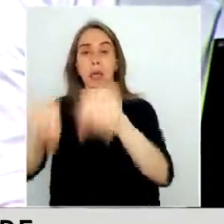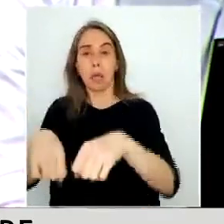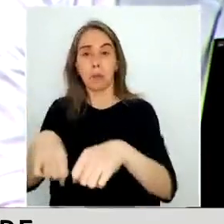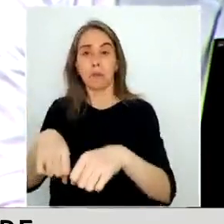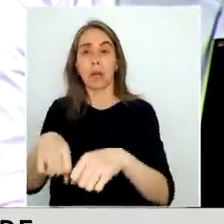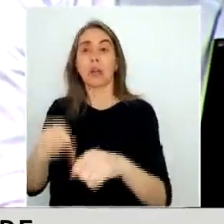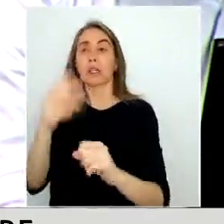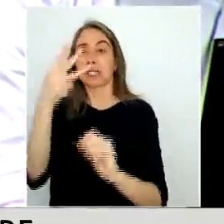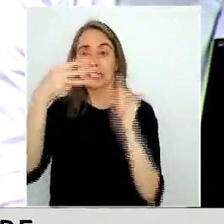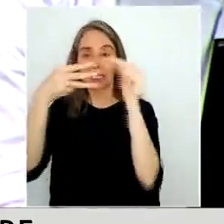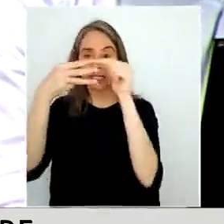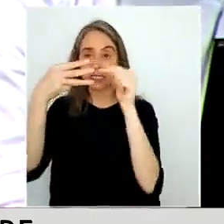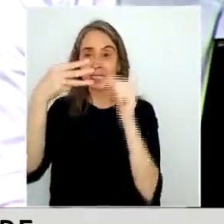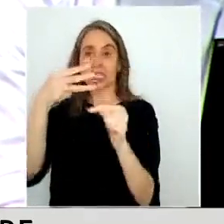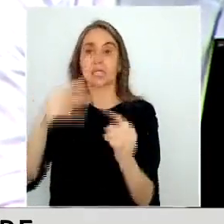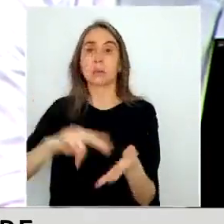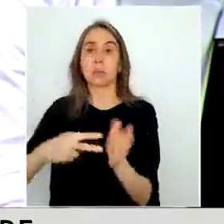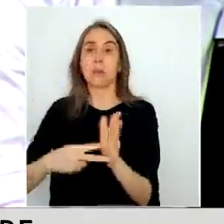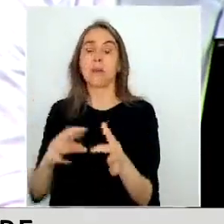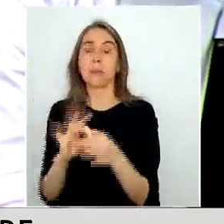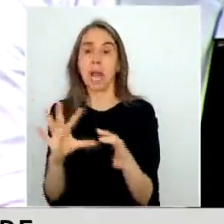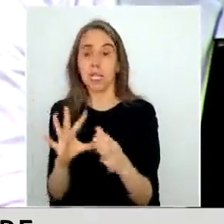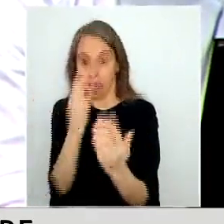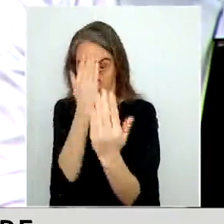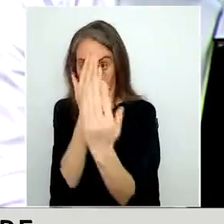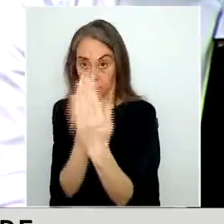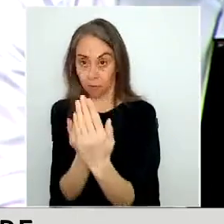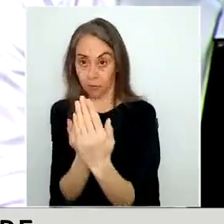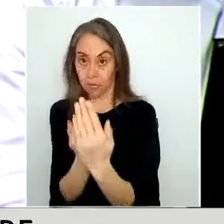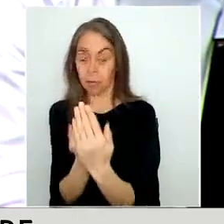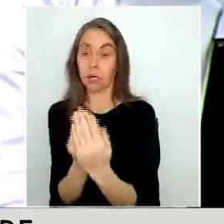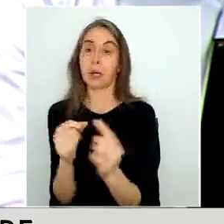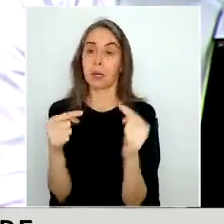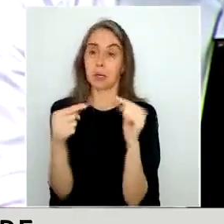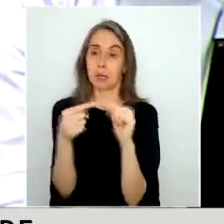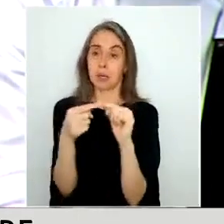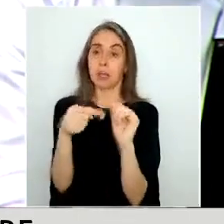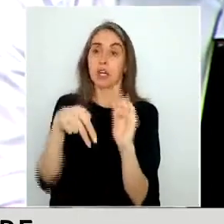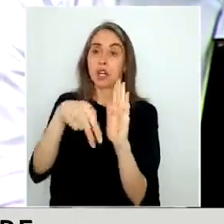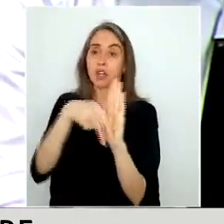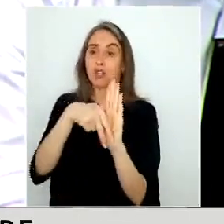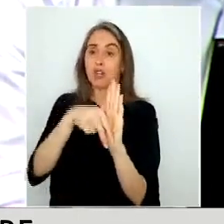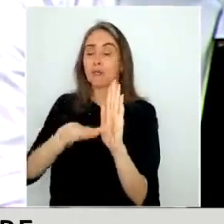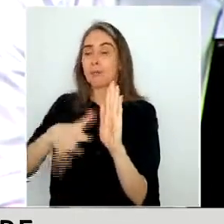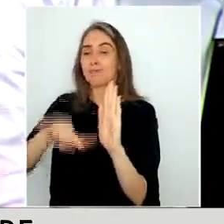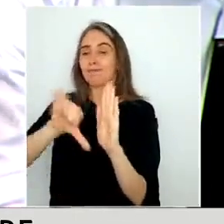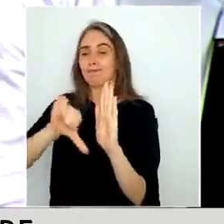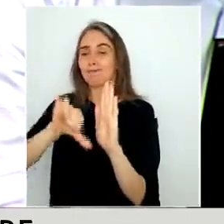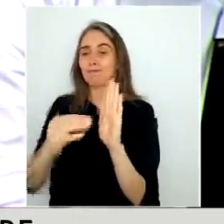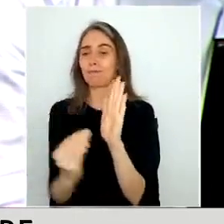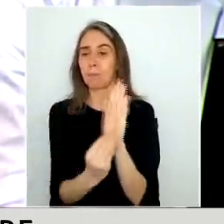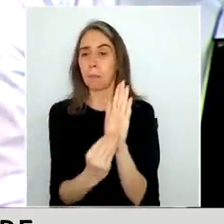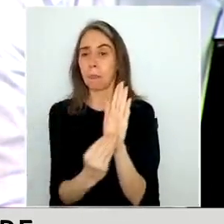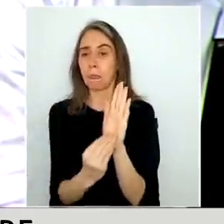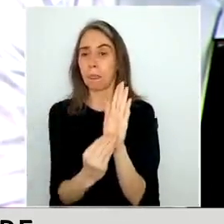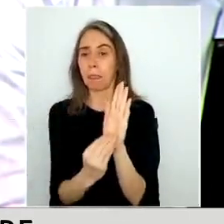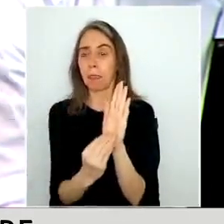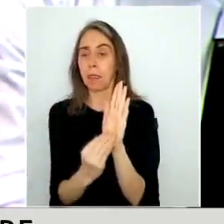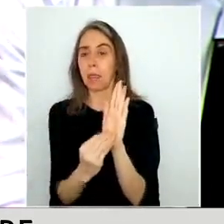tres problemas graves que también hay que enfrentar uno tiene una norma defectuosa que establece